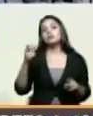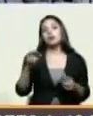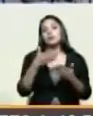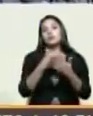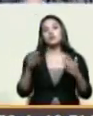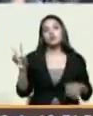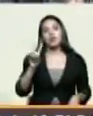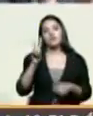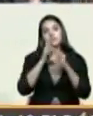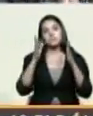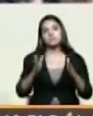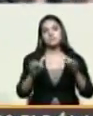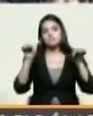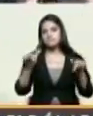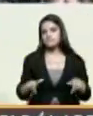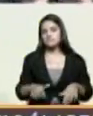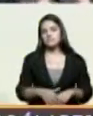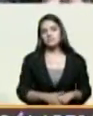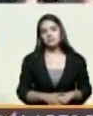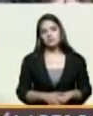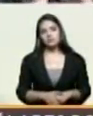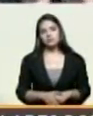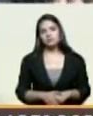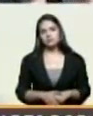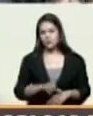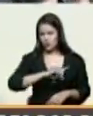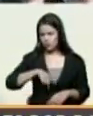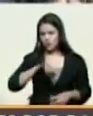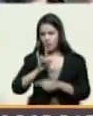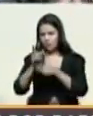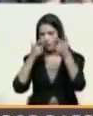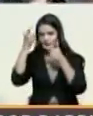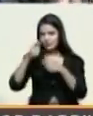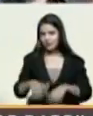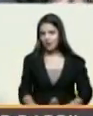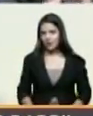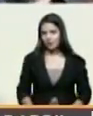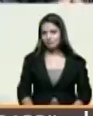venezolanos que estamos aquí. ¿Vale? Vamos a traicionar nosotros a Hugo Chávez.